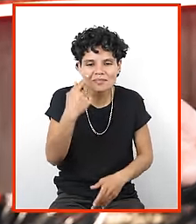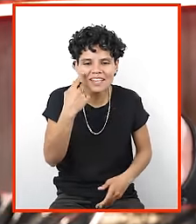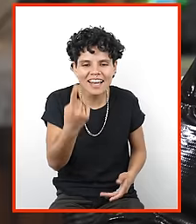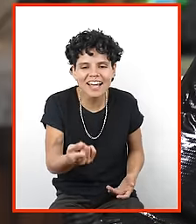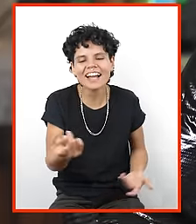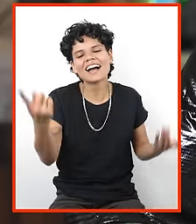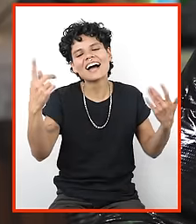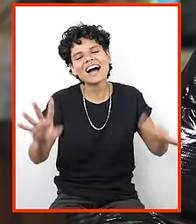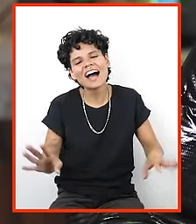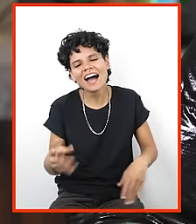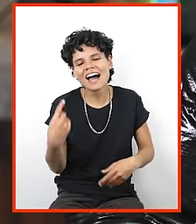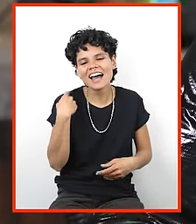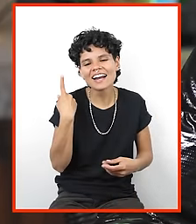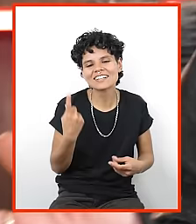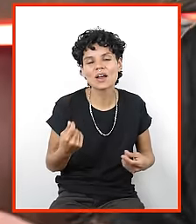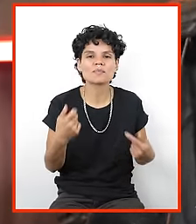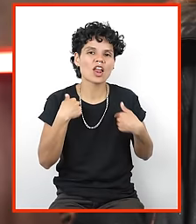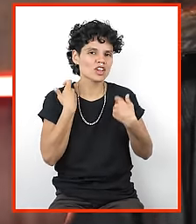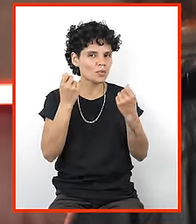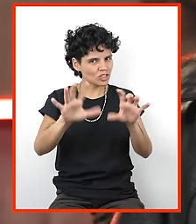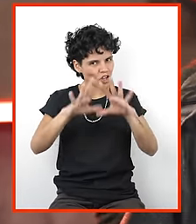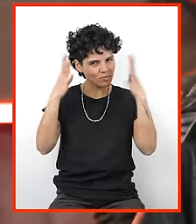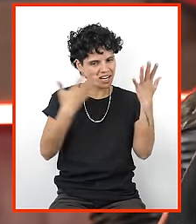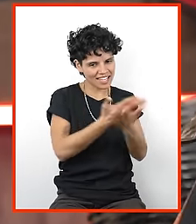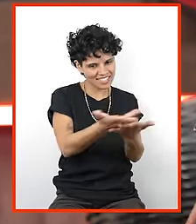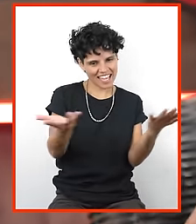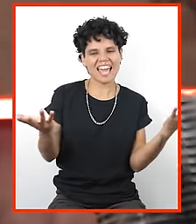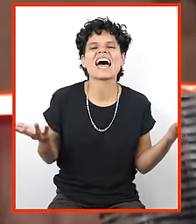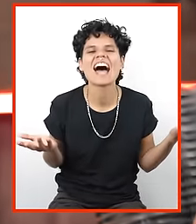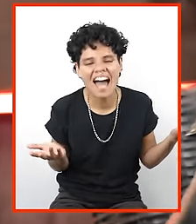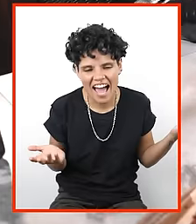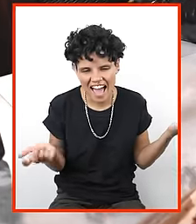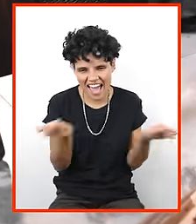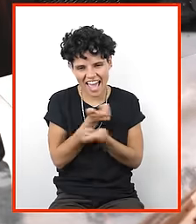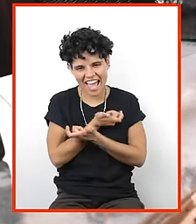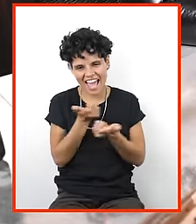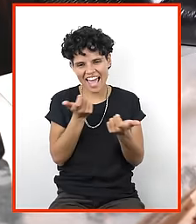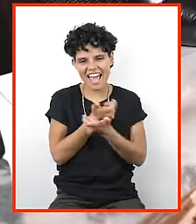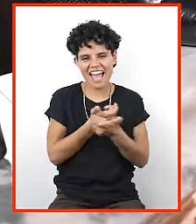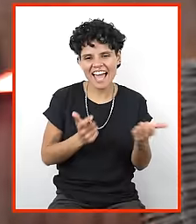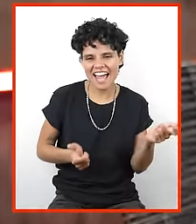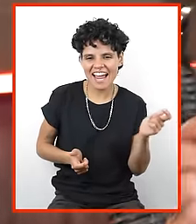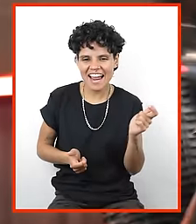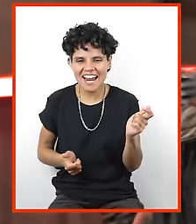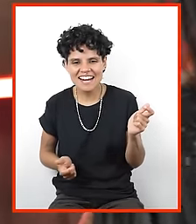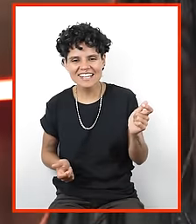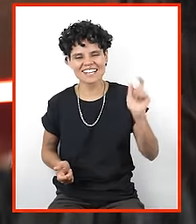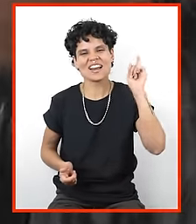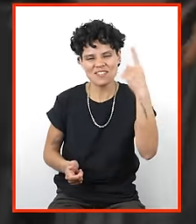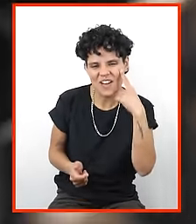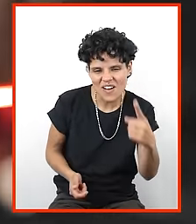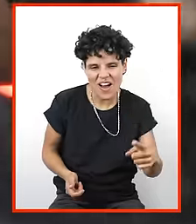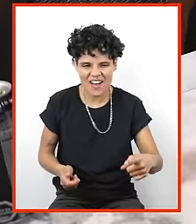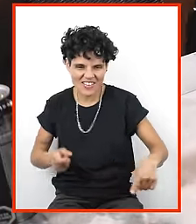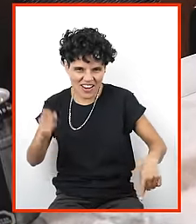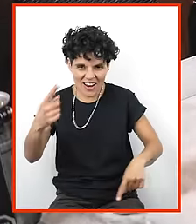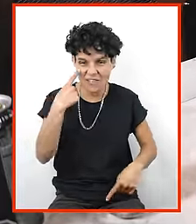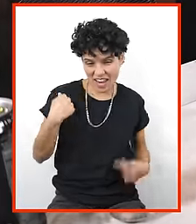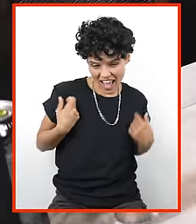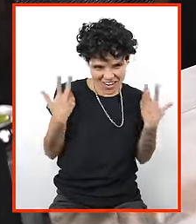mira, está adelantando material. Es que tengo muchas sorpresas para hoy. ¡Ah! ¡Pero valió la pena,